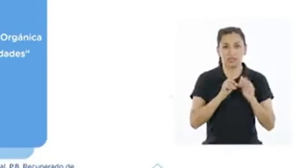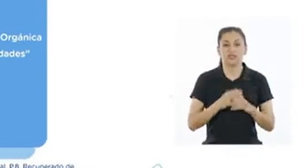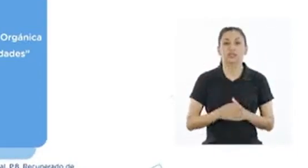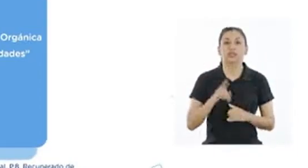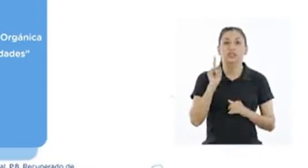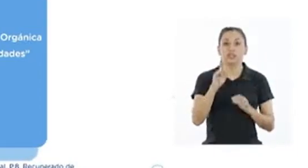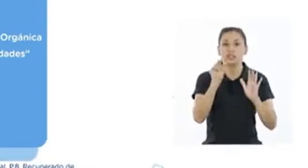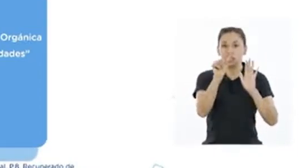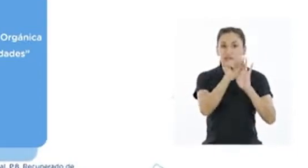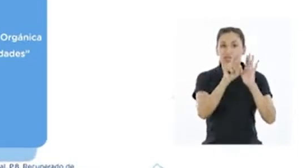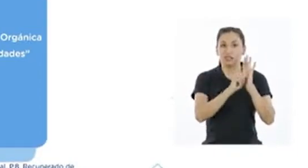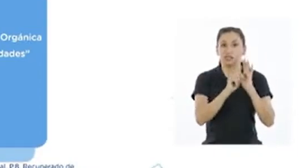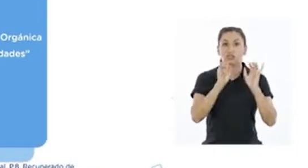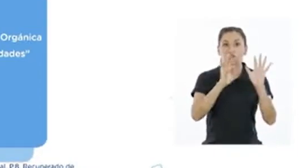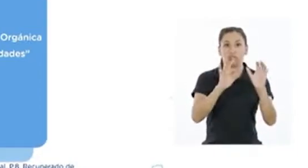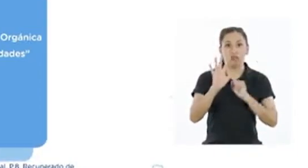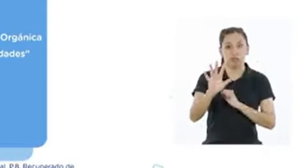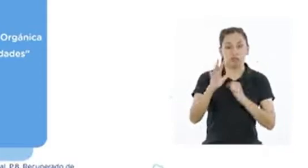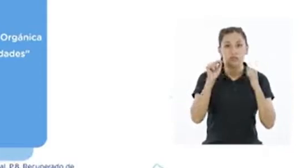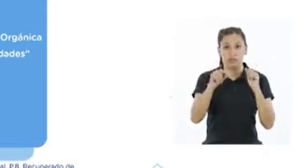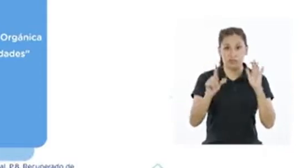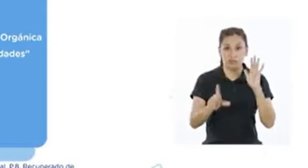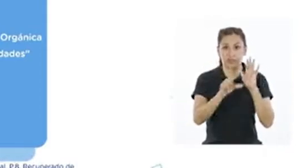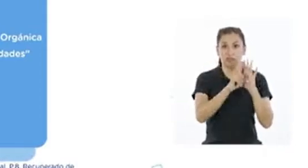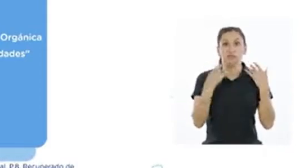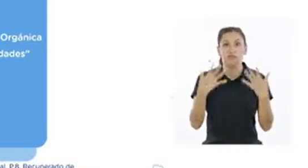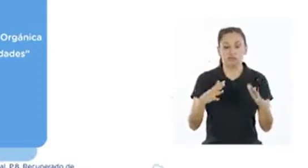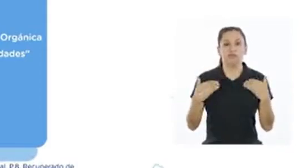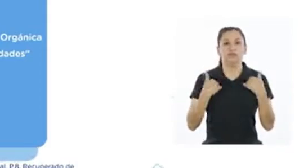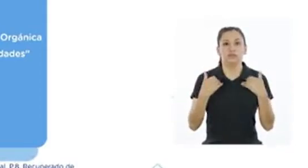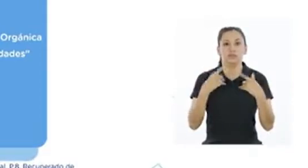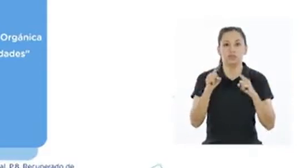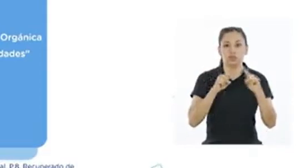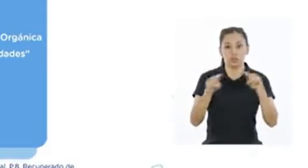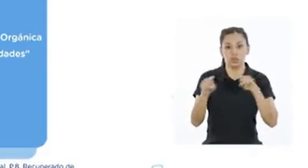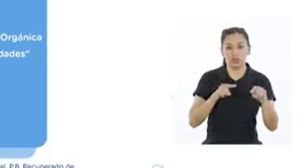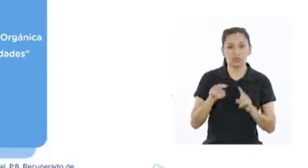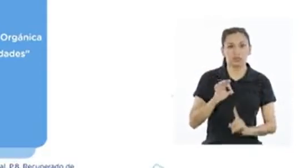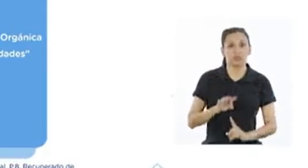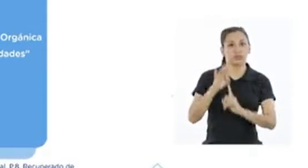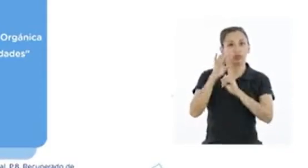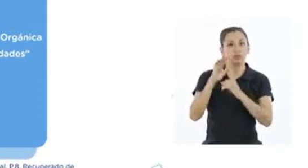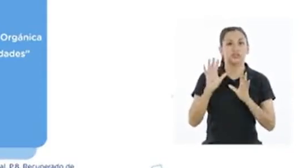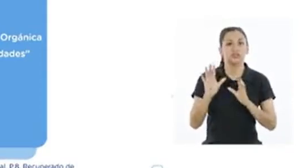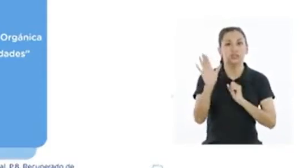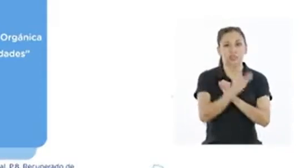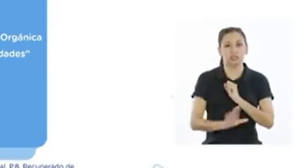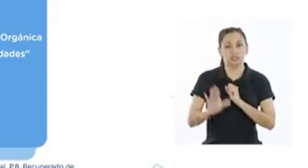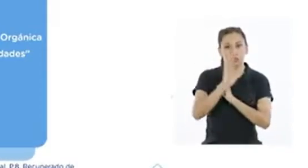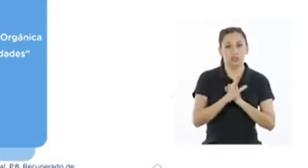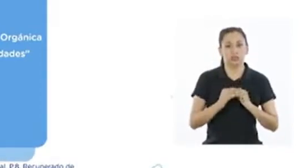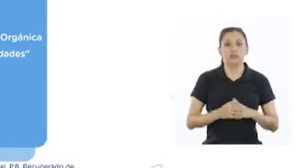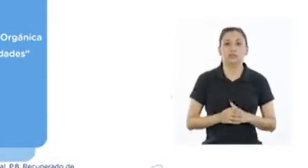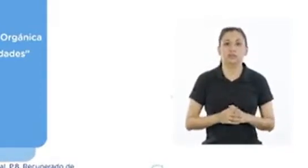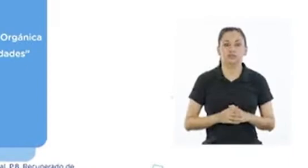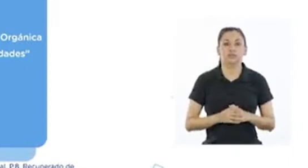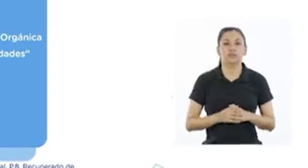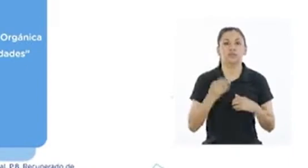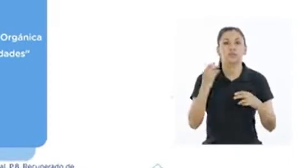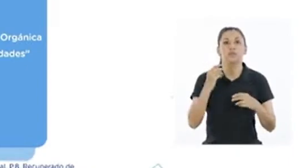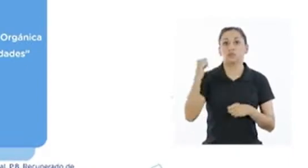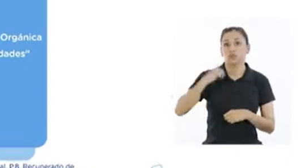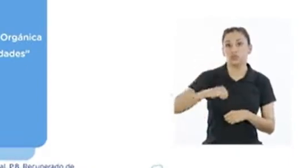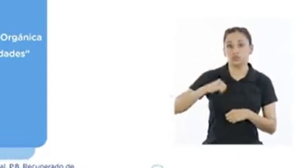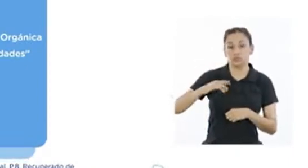Municipalidades. En su artículo 85, esta ley establece las funciones específicas en seguridad ciudadana.